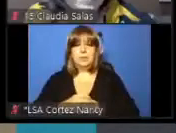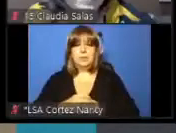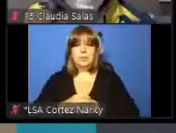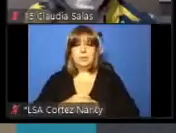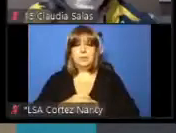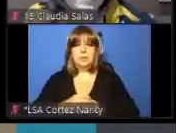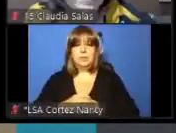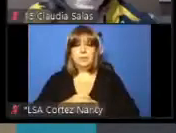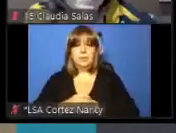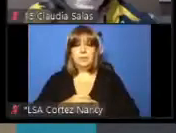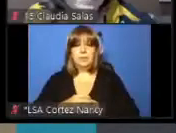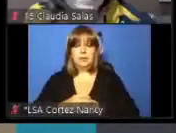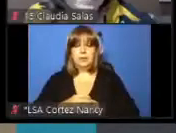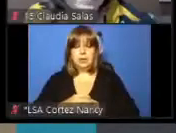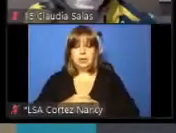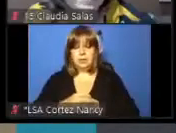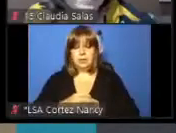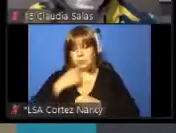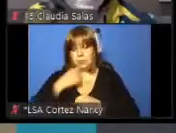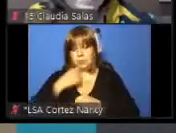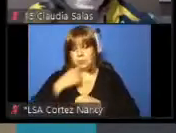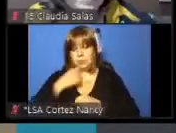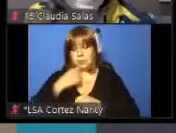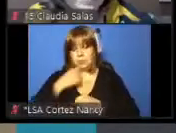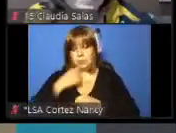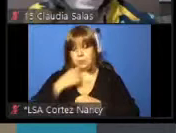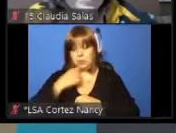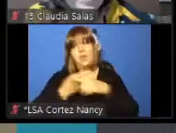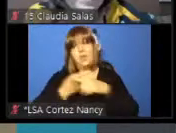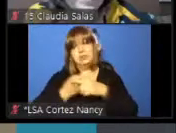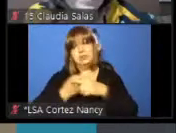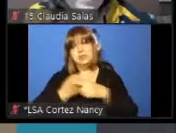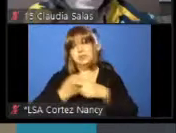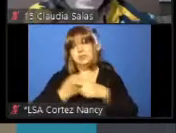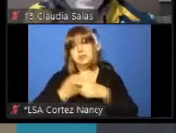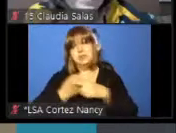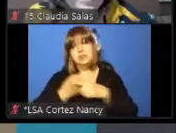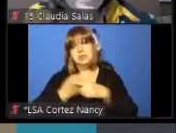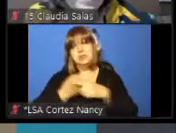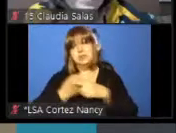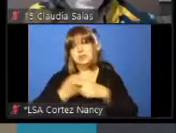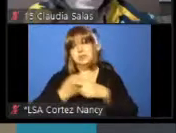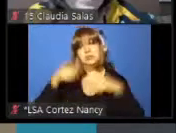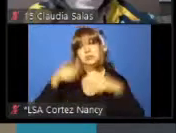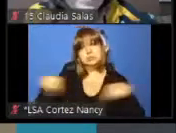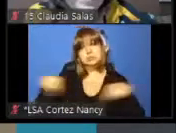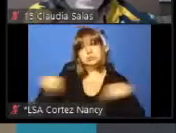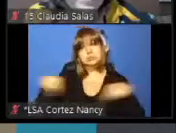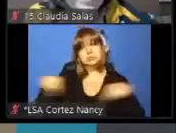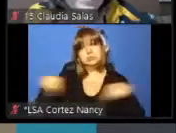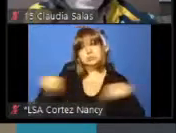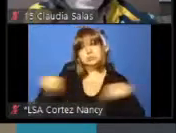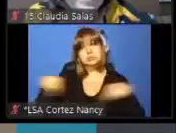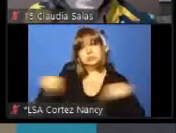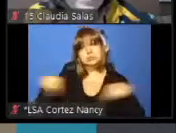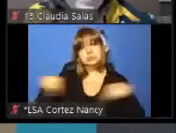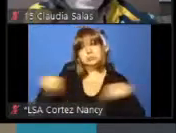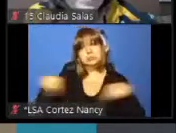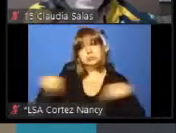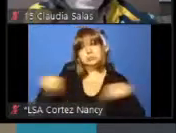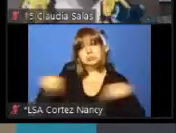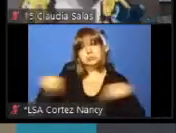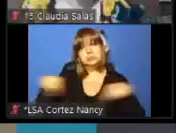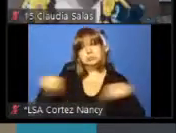decía que el debate ha abierto algunas algunas aristas muy